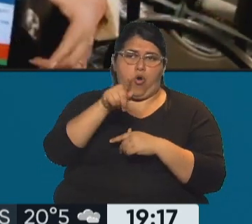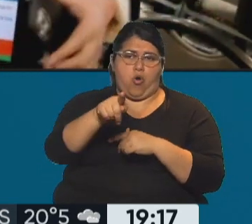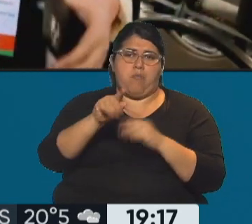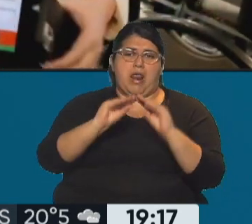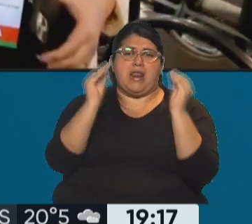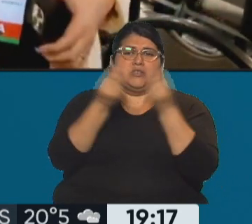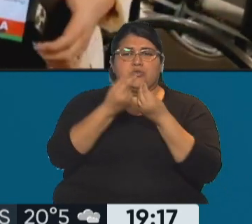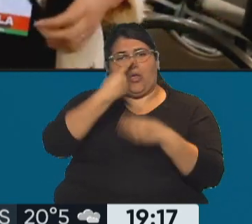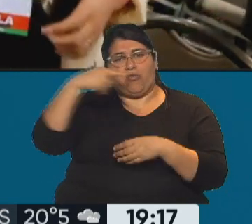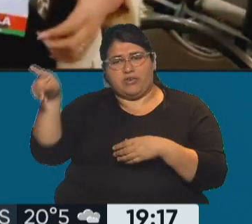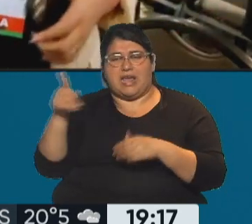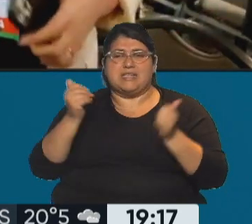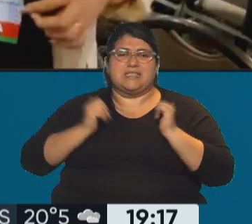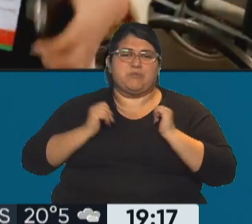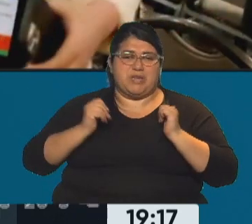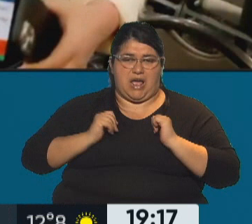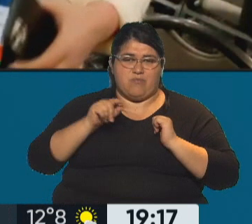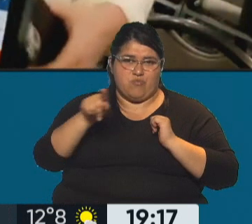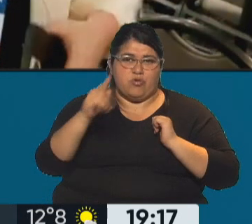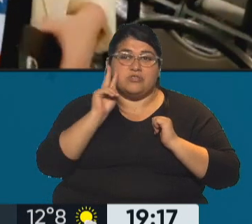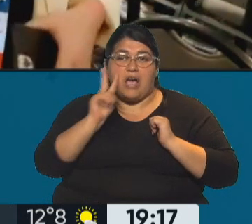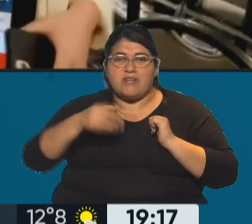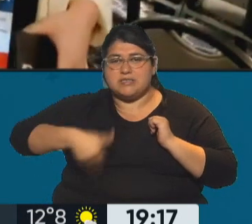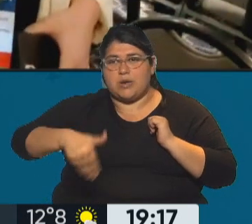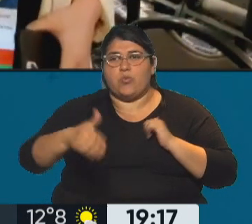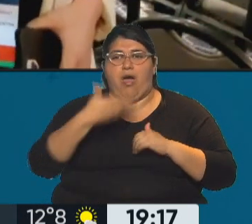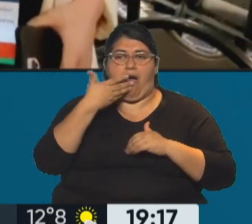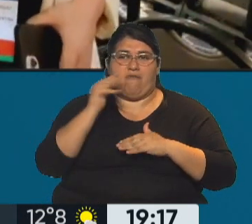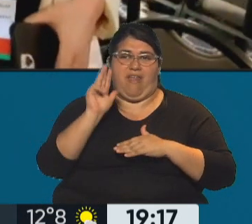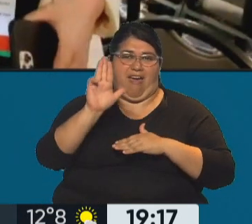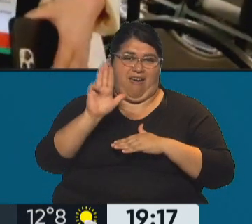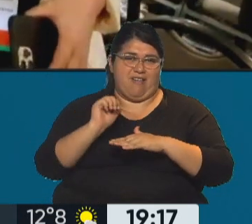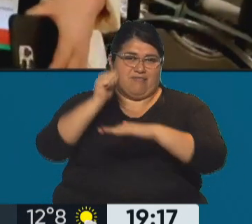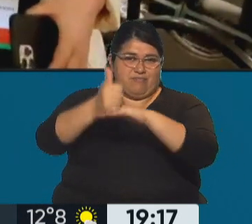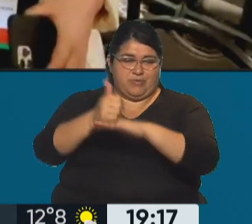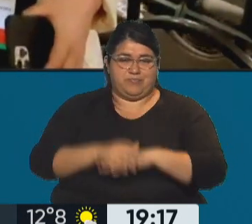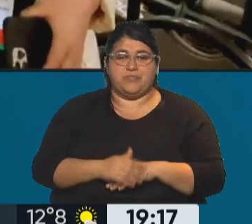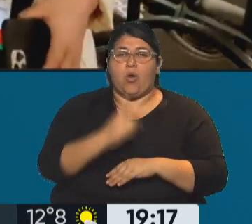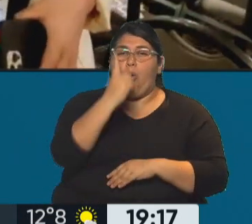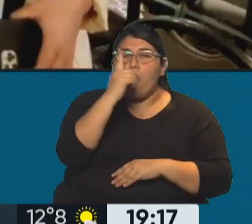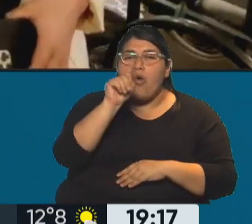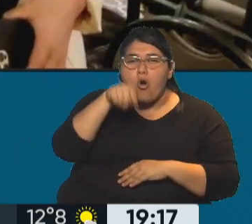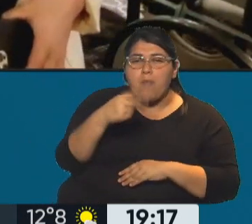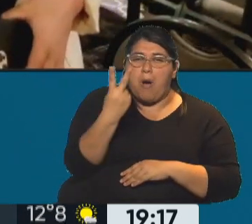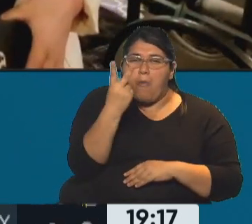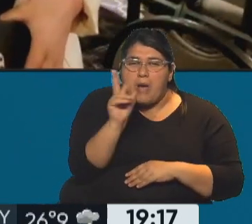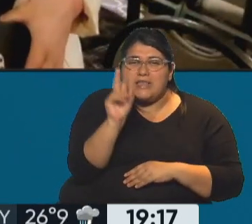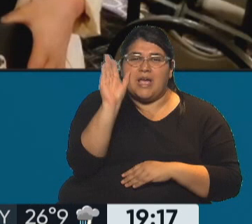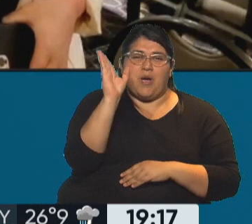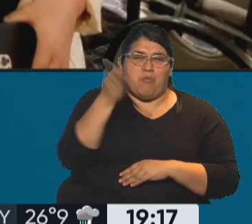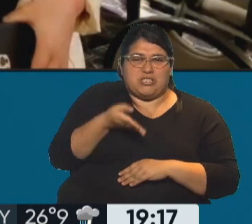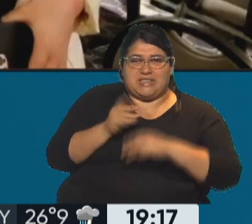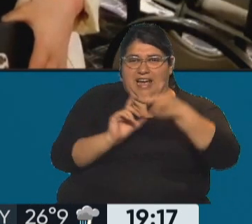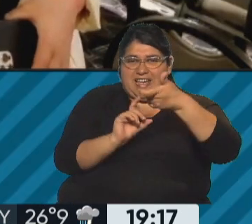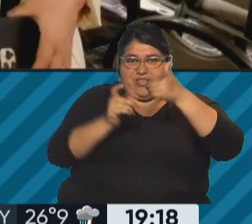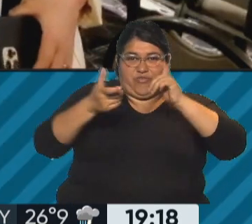resultados final los quedamos aguardando seguramente en el antes ya vamos a tener el resultado o sea estamos en 1,20% de diferencia a favor de Lula en este momento